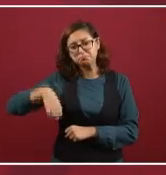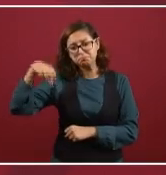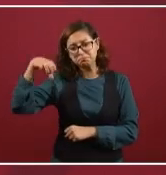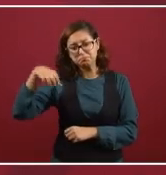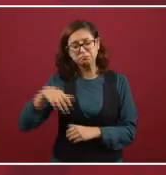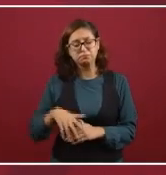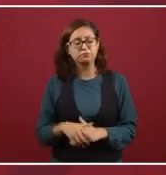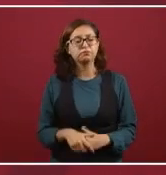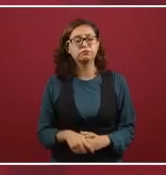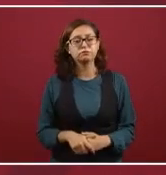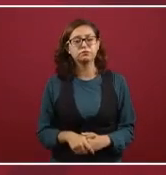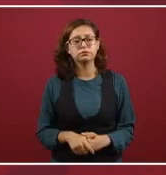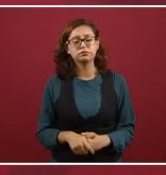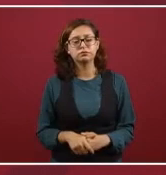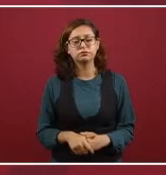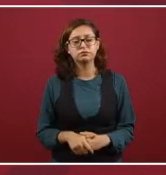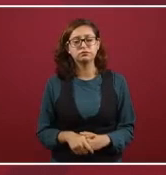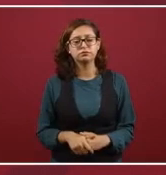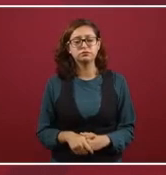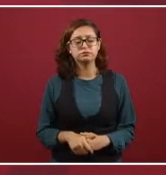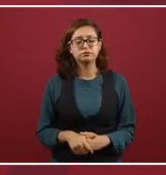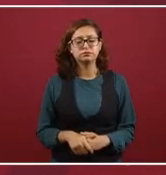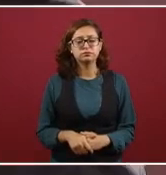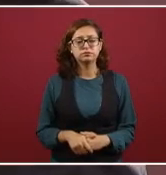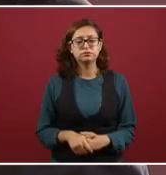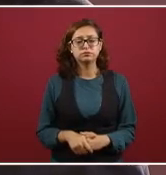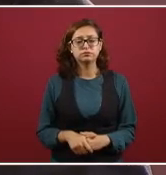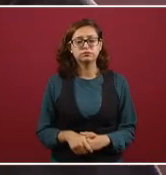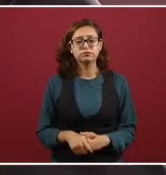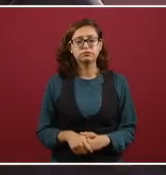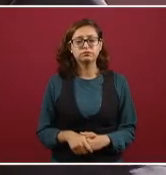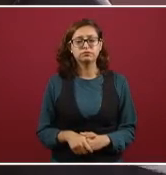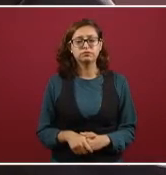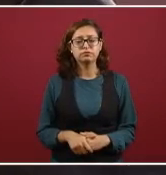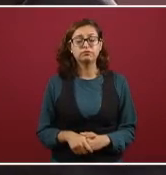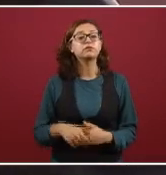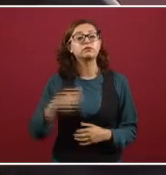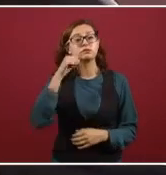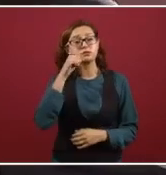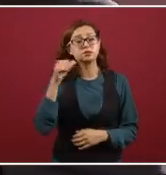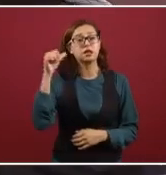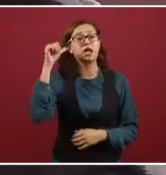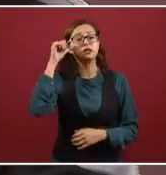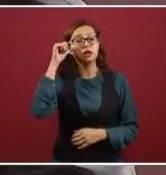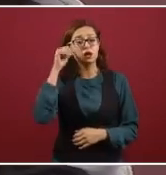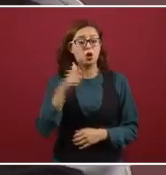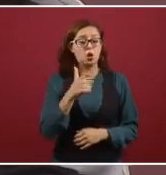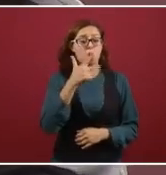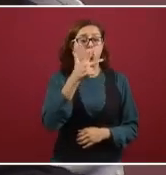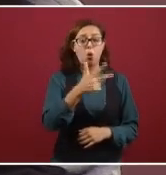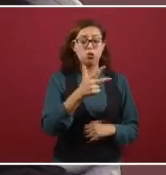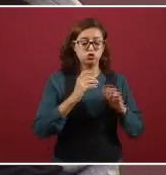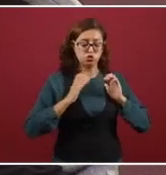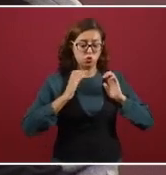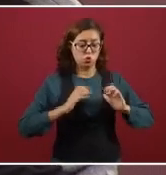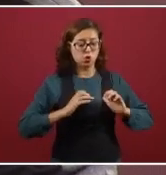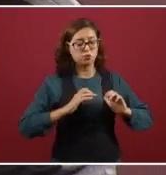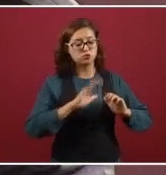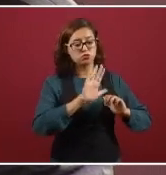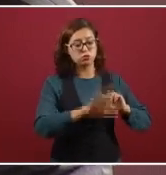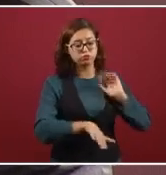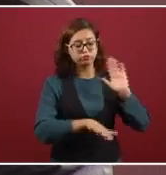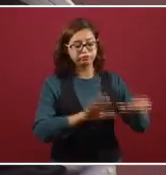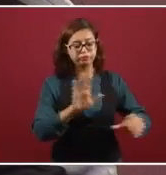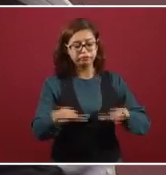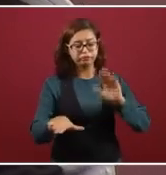El día de ayer se liberaron los cuerpos de las 8 personas fallecidas, que fue una de las preocupaciones más grandes